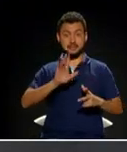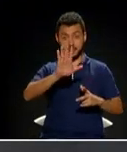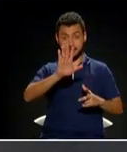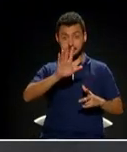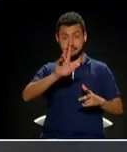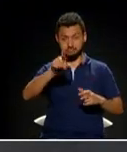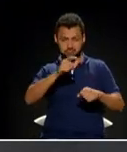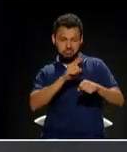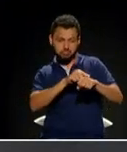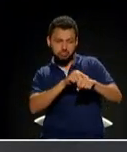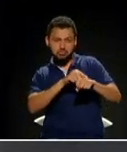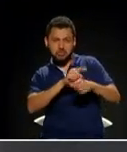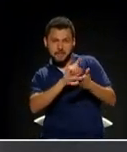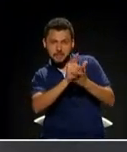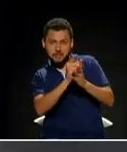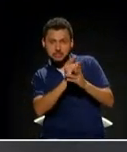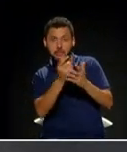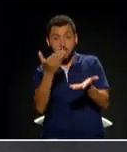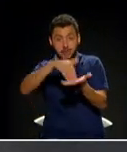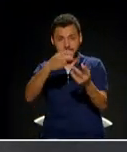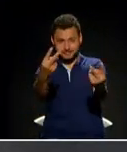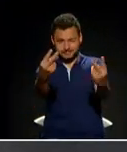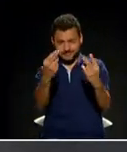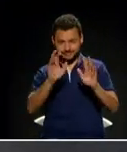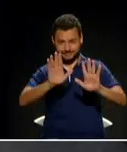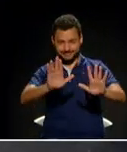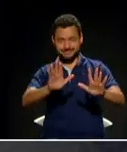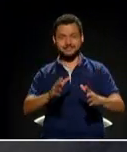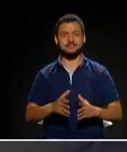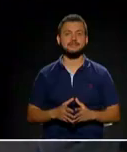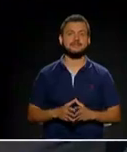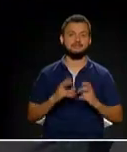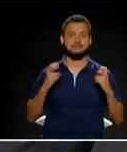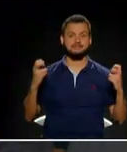regresamos con esta segunda parte de nuestro gran debate